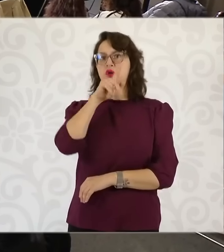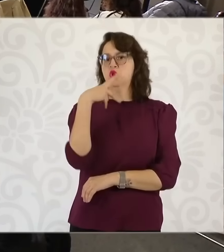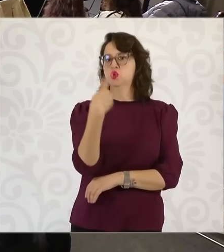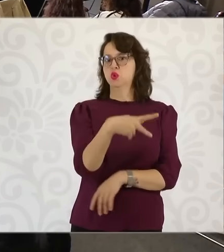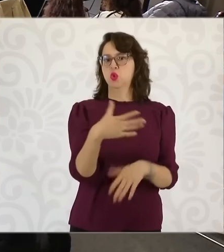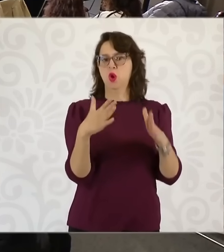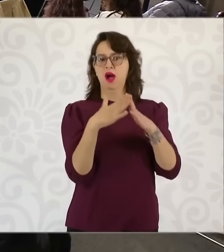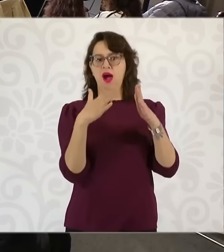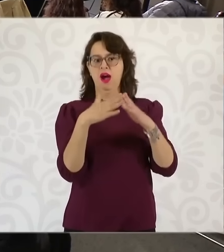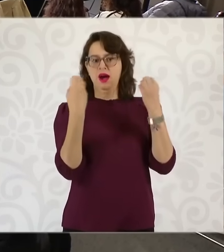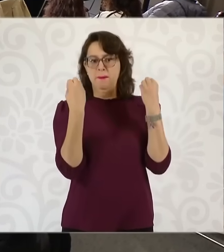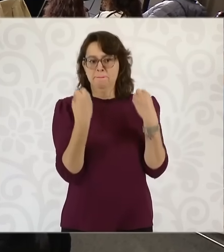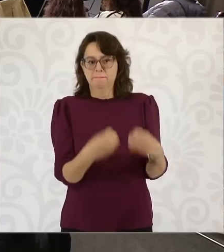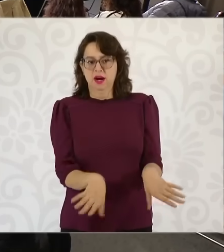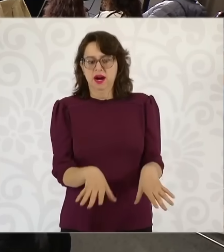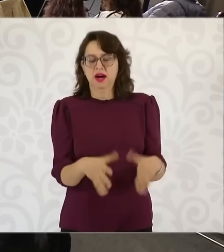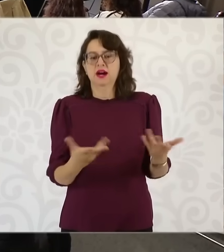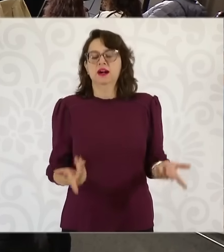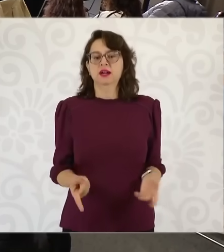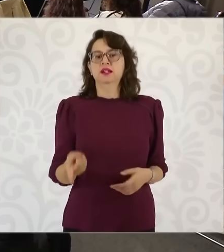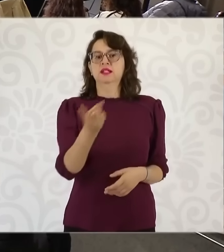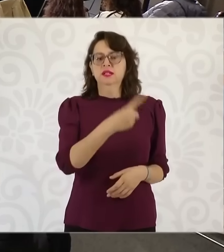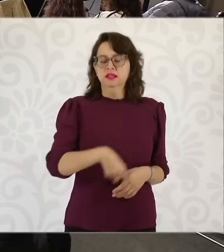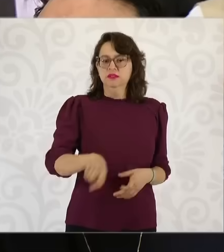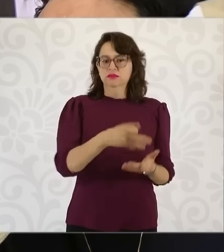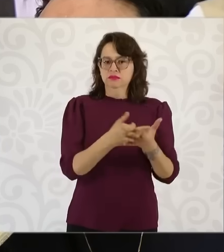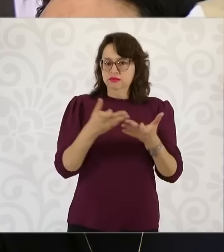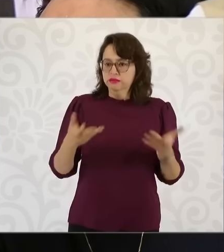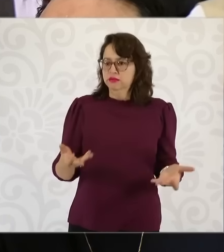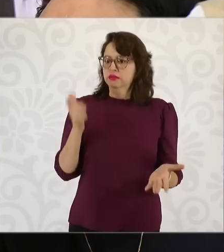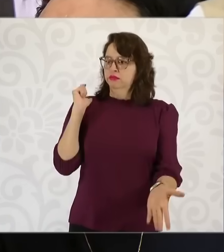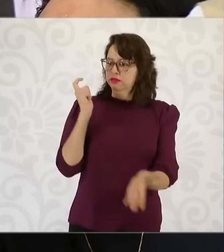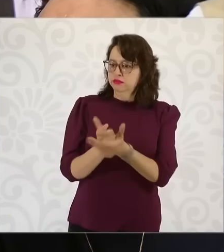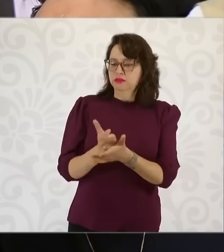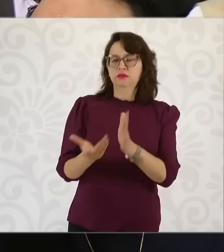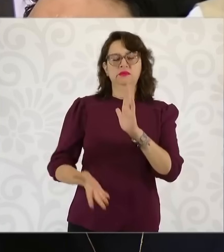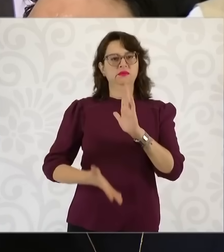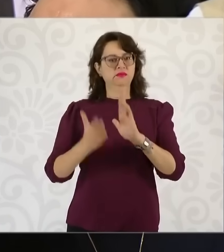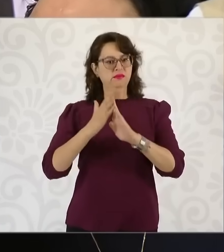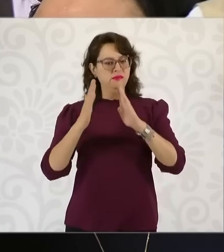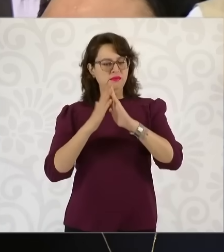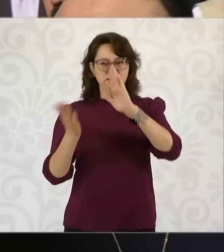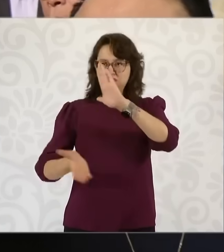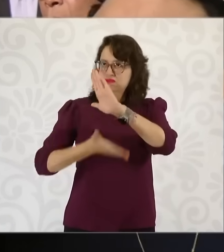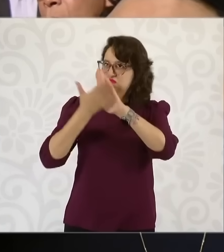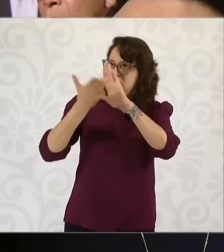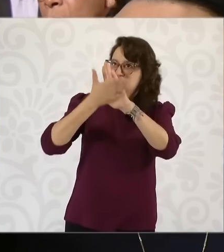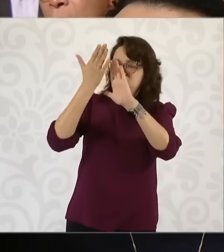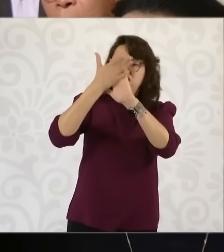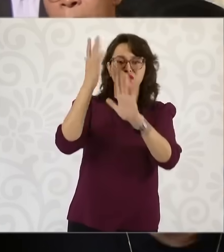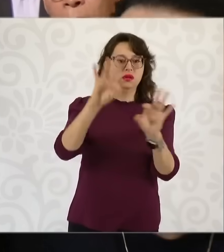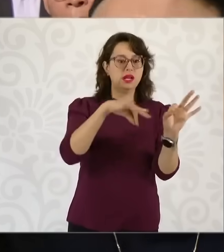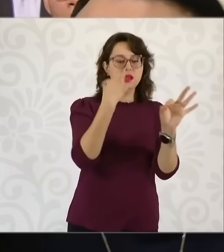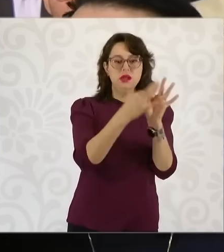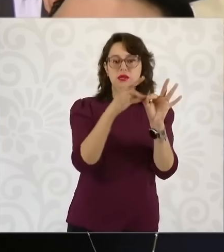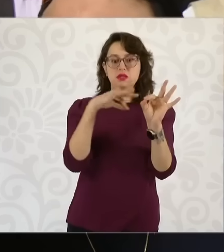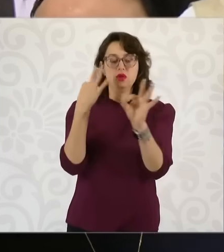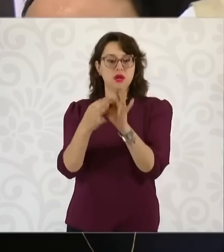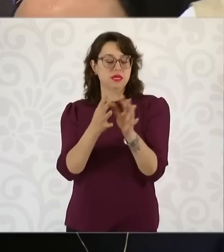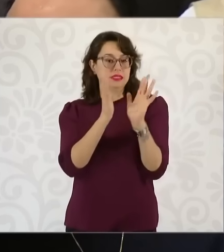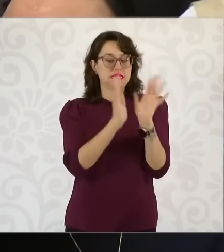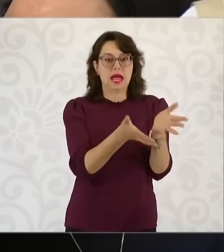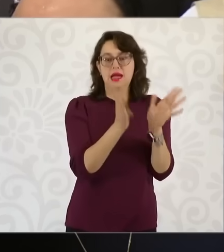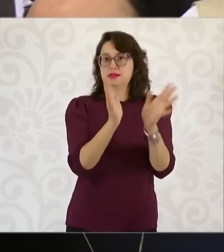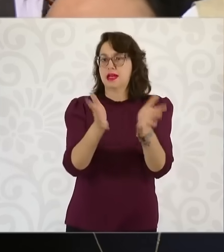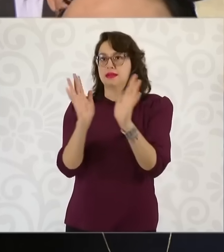patrimonio. Ellos pagaron ya pues los terrenos, ya construyeron. Se sabe en estos momentos que pues pobladores